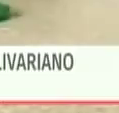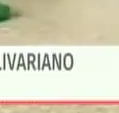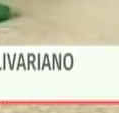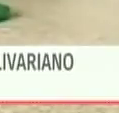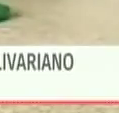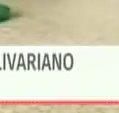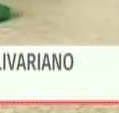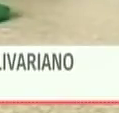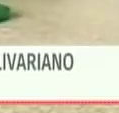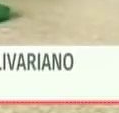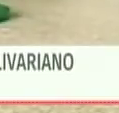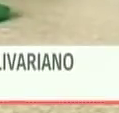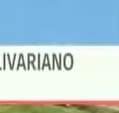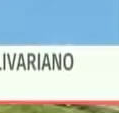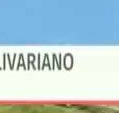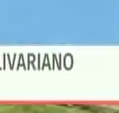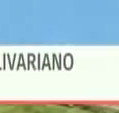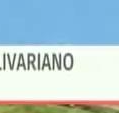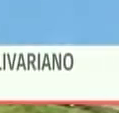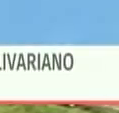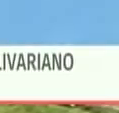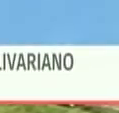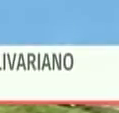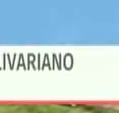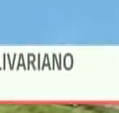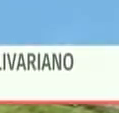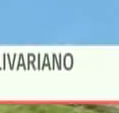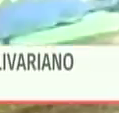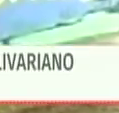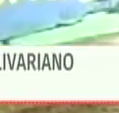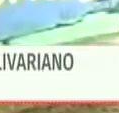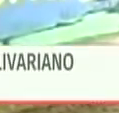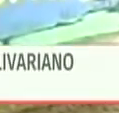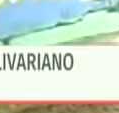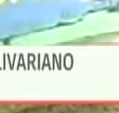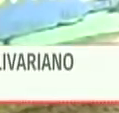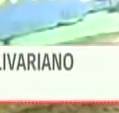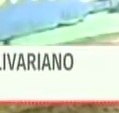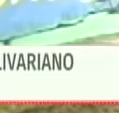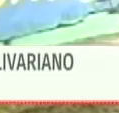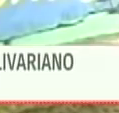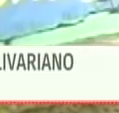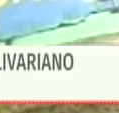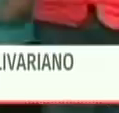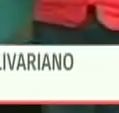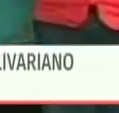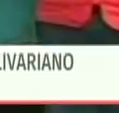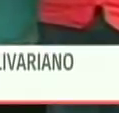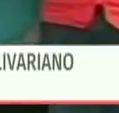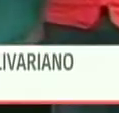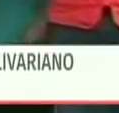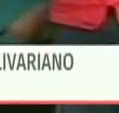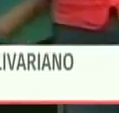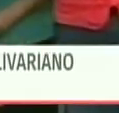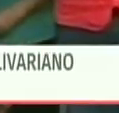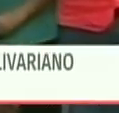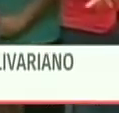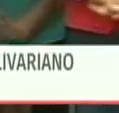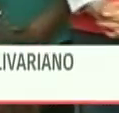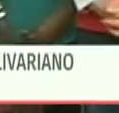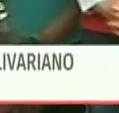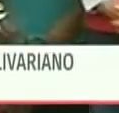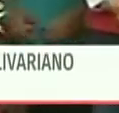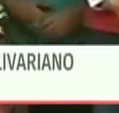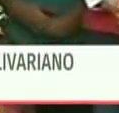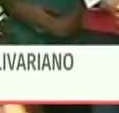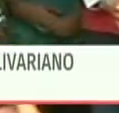aquí nuestro alcalde para la despedida final. Bueno, sí, presidente, qué alegría, entusiasmo. Pero decirle hoy a todos estos niños, a